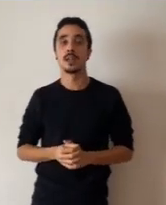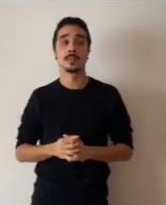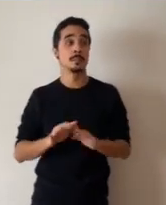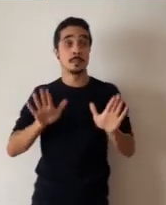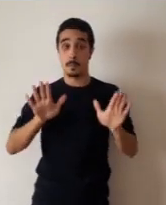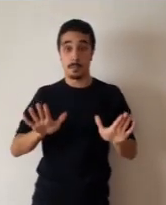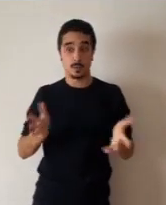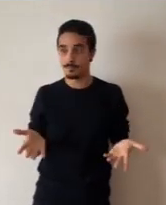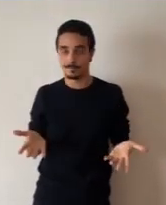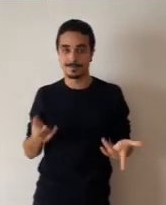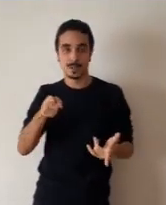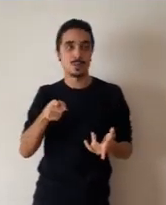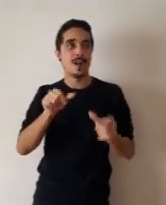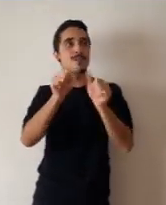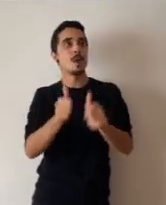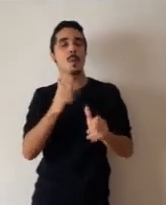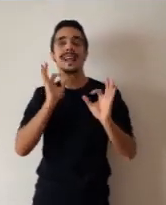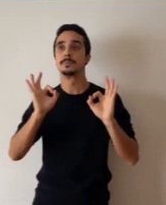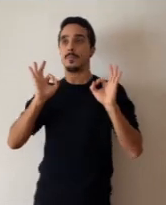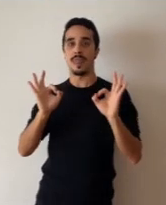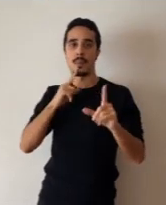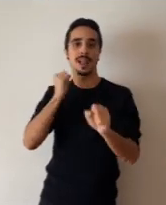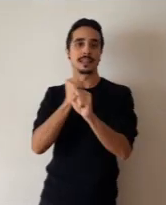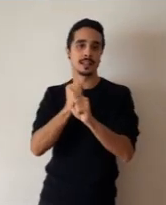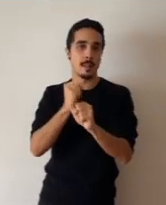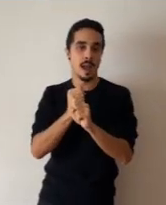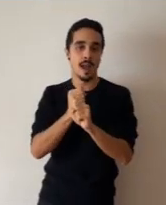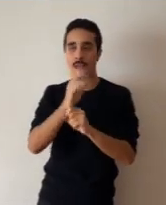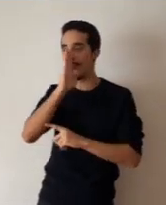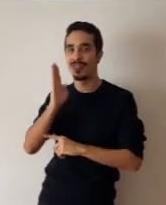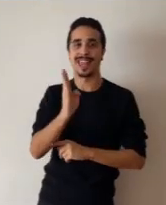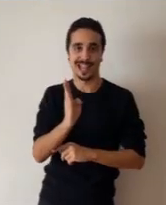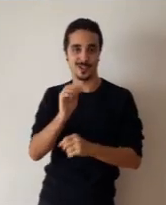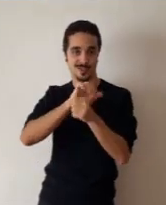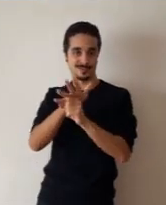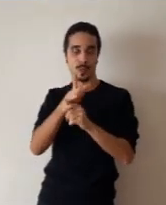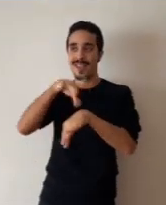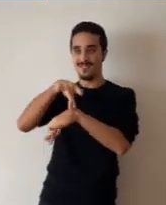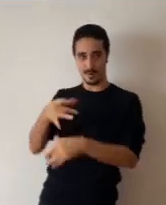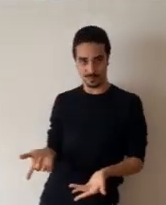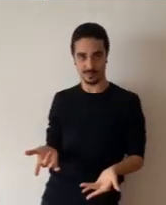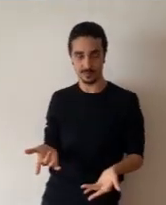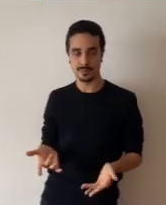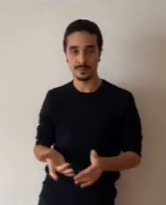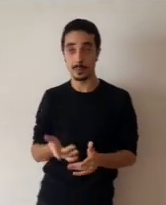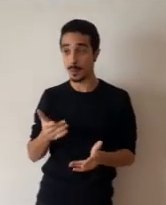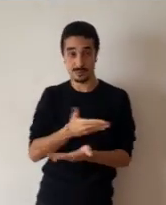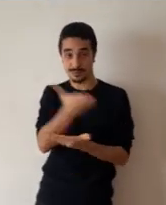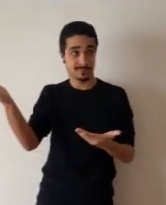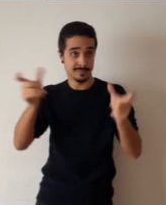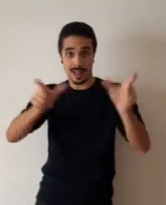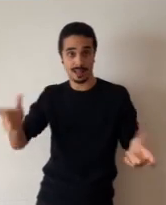eso son medidas especiales que toma la gente que trabaja directamente con enfermos,